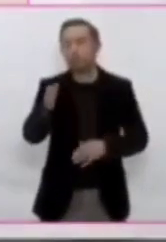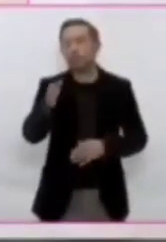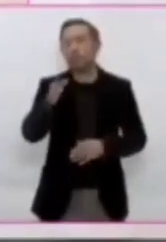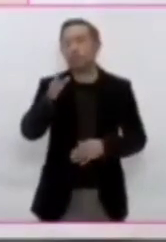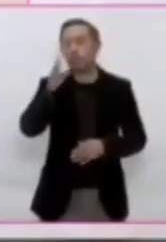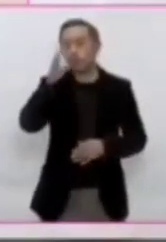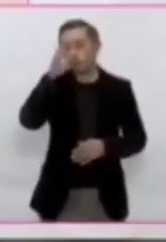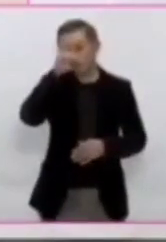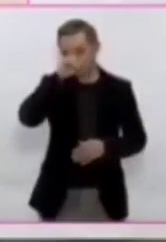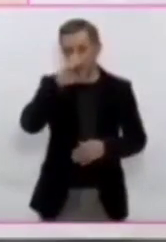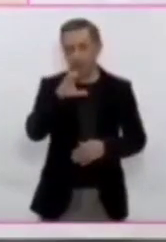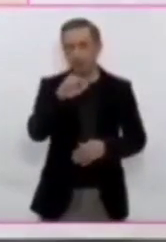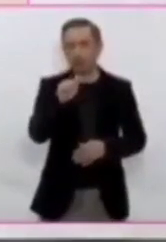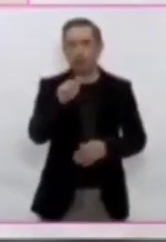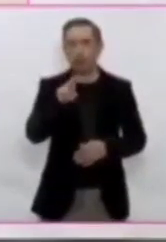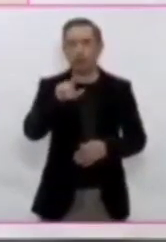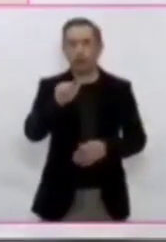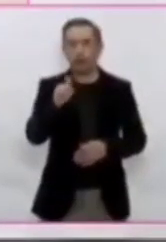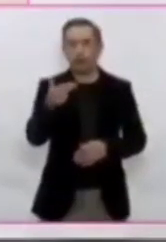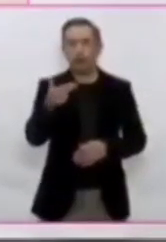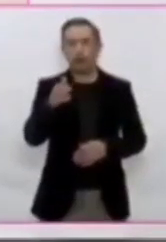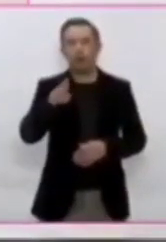Humphrey.